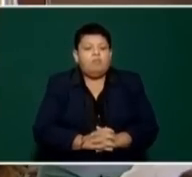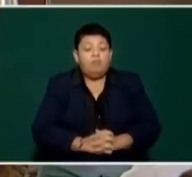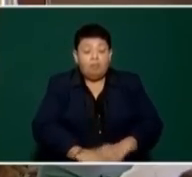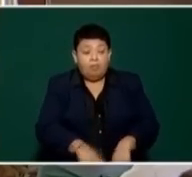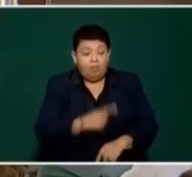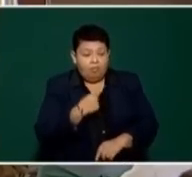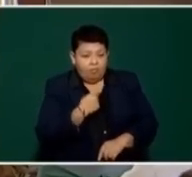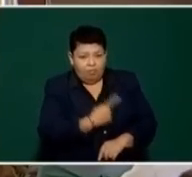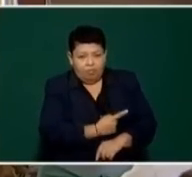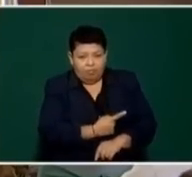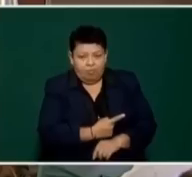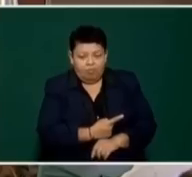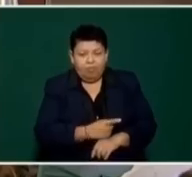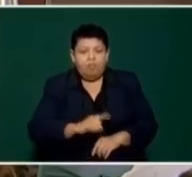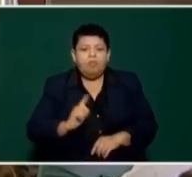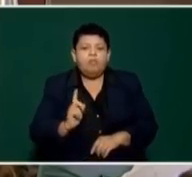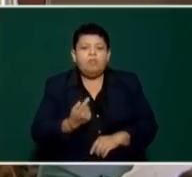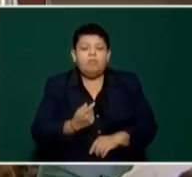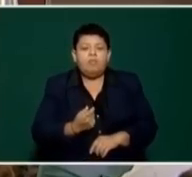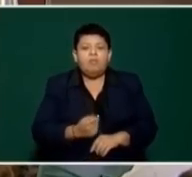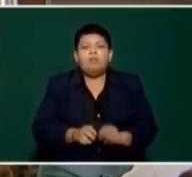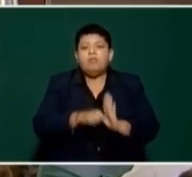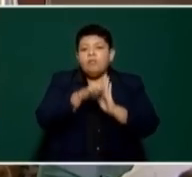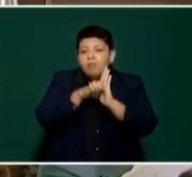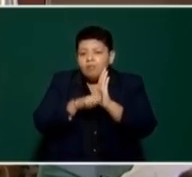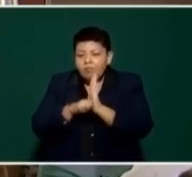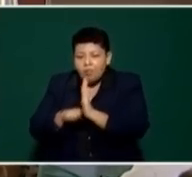Esta es una de las prototipos. Ya tenemos,